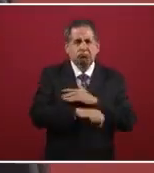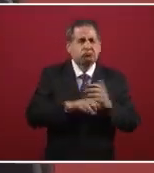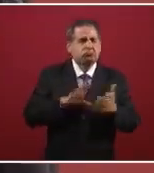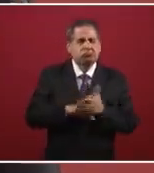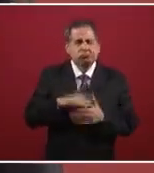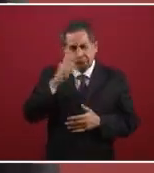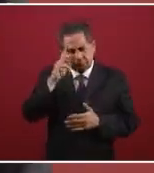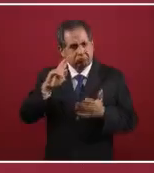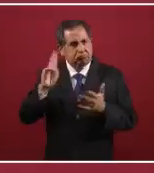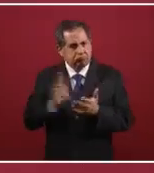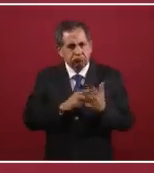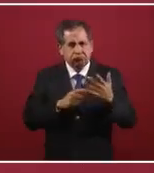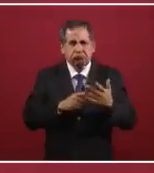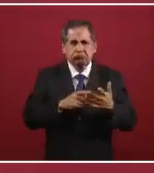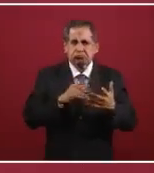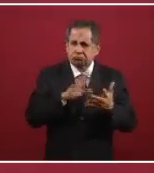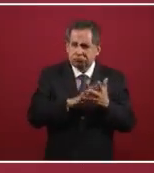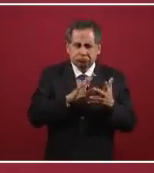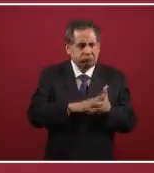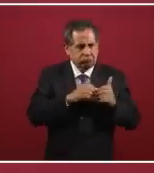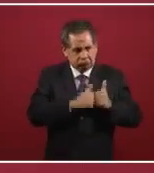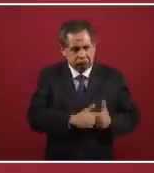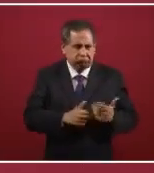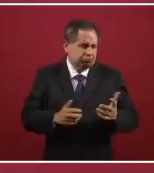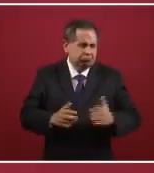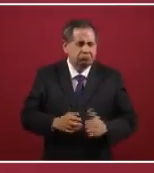para que vuelva a la cárcel.